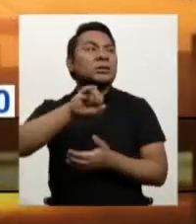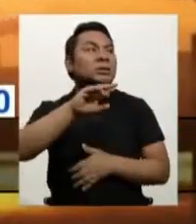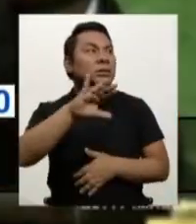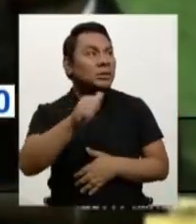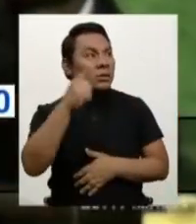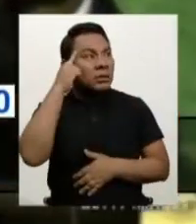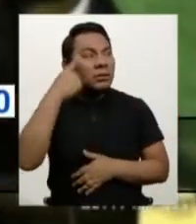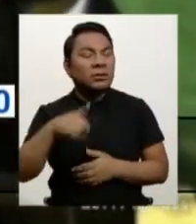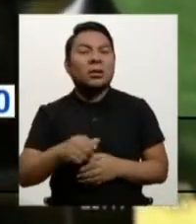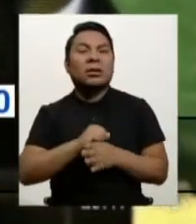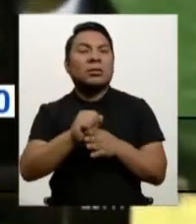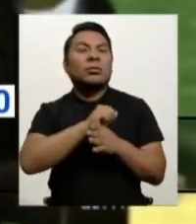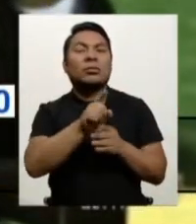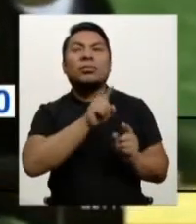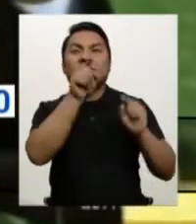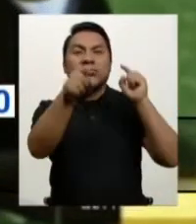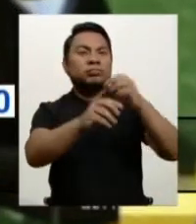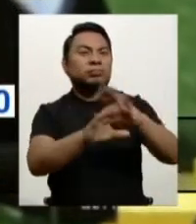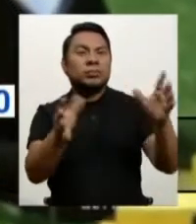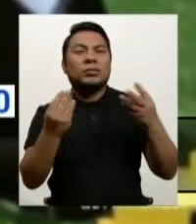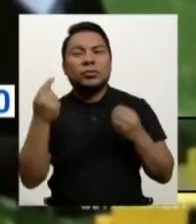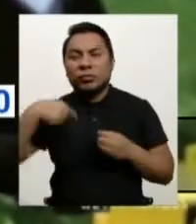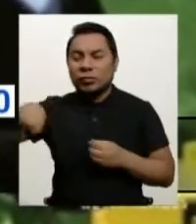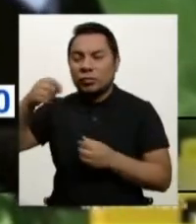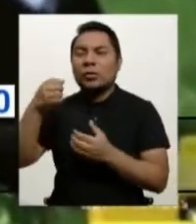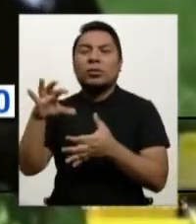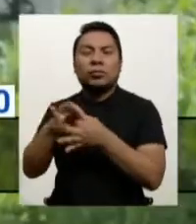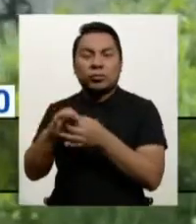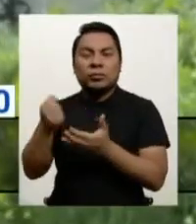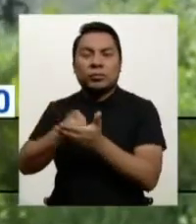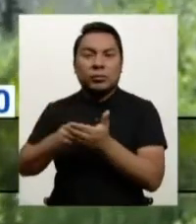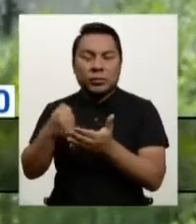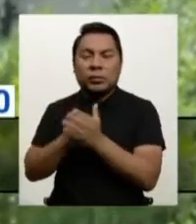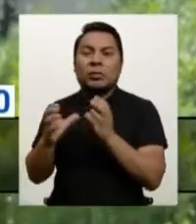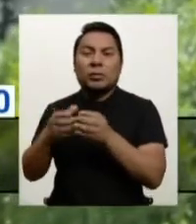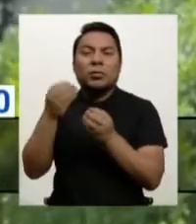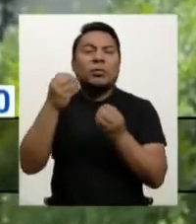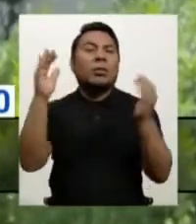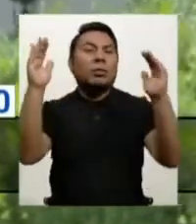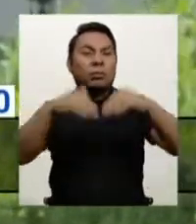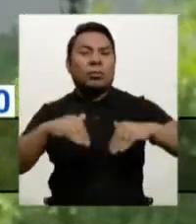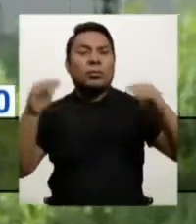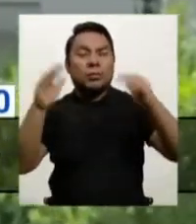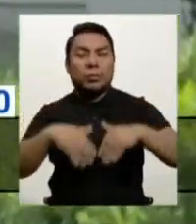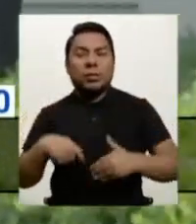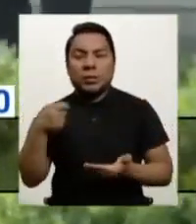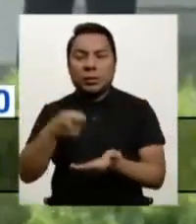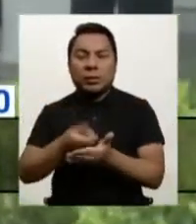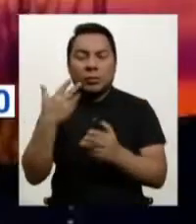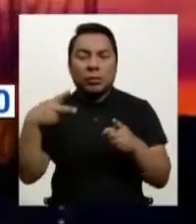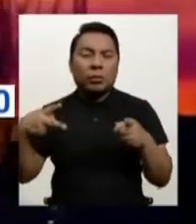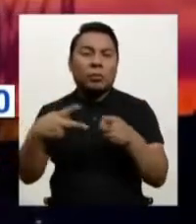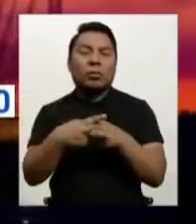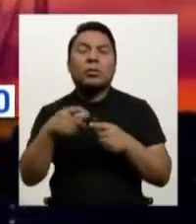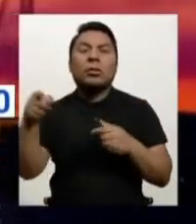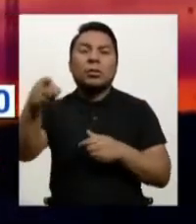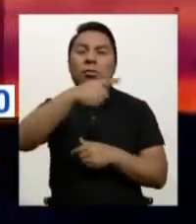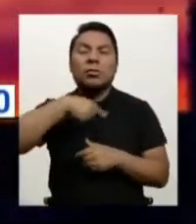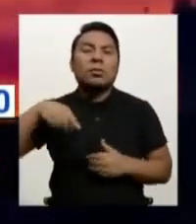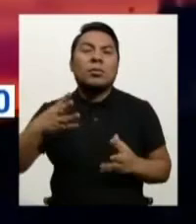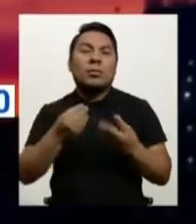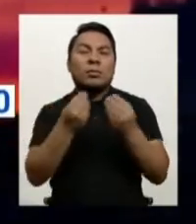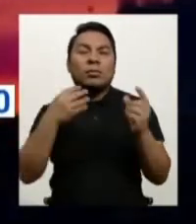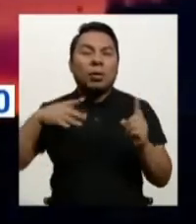vías de desarrollo buscan unir y multiplicar esfuerzos frente al incremento de los desastres con elevados costos para detener y reducir los altos